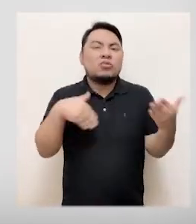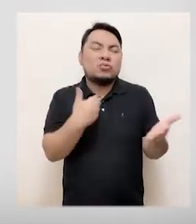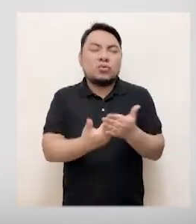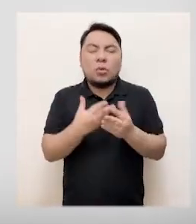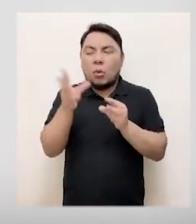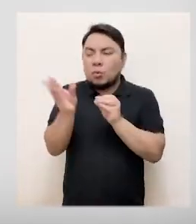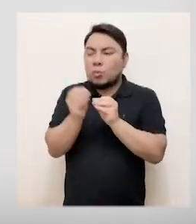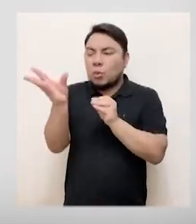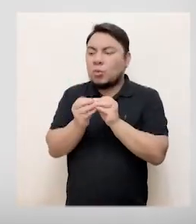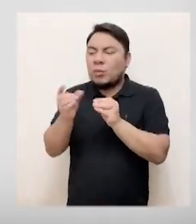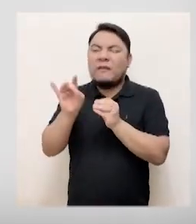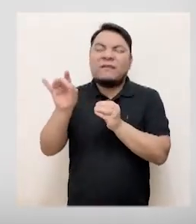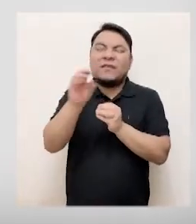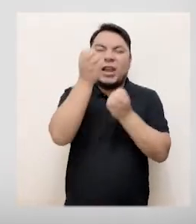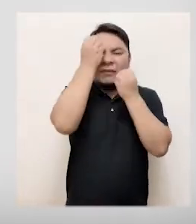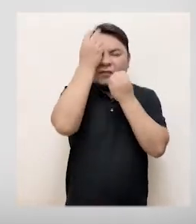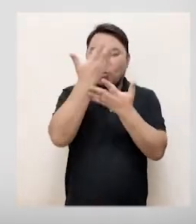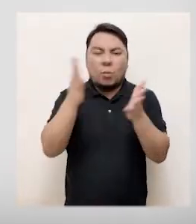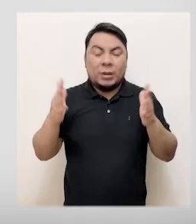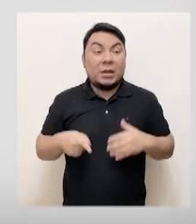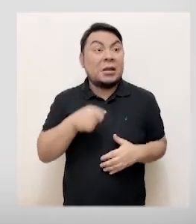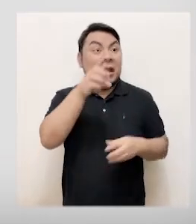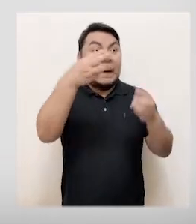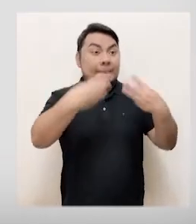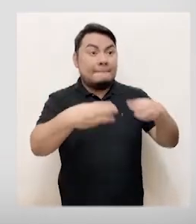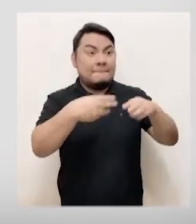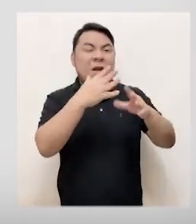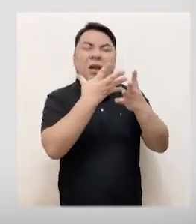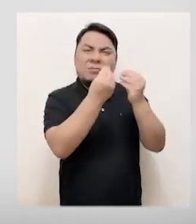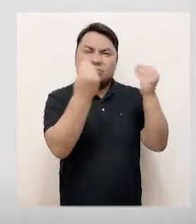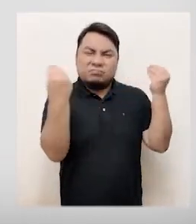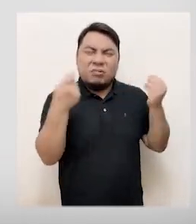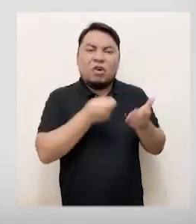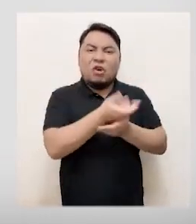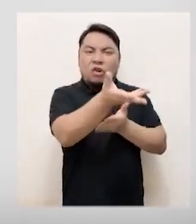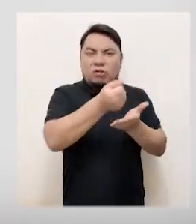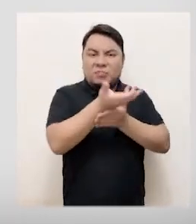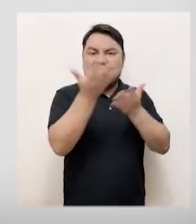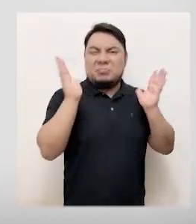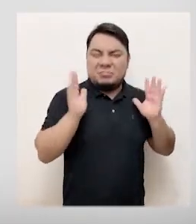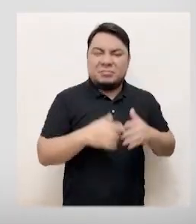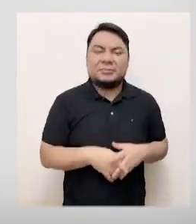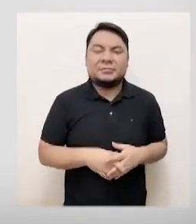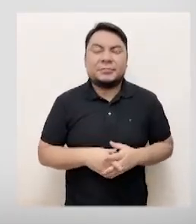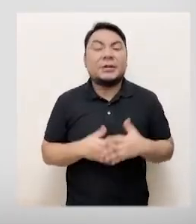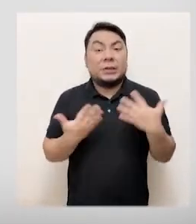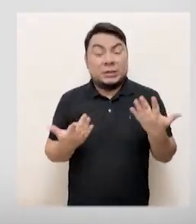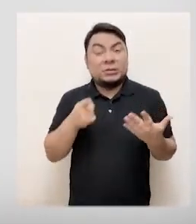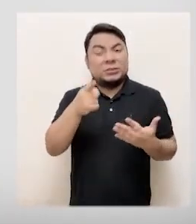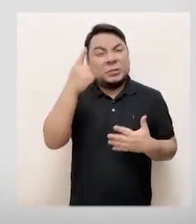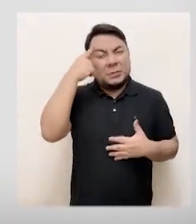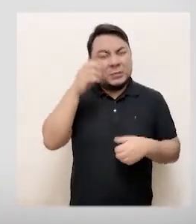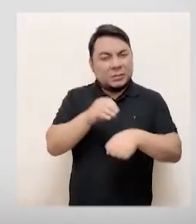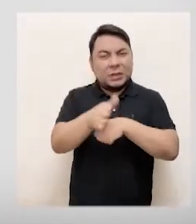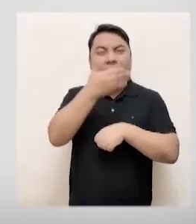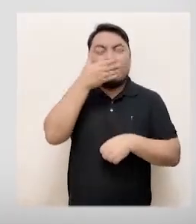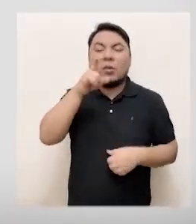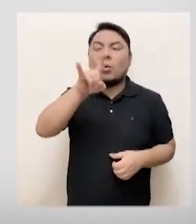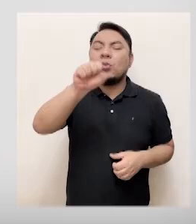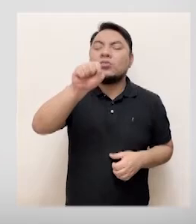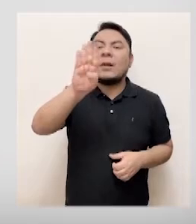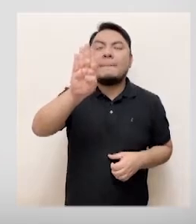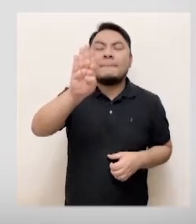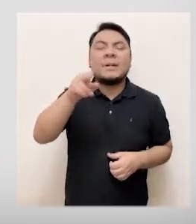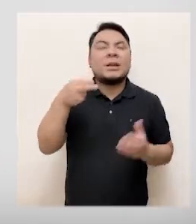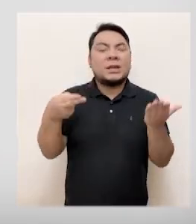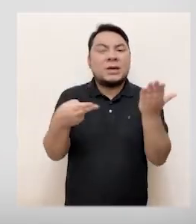para guardar todo tipo de archivos digitales. En el mercado se pueden encontrar de diferentes capacidades. Se sugiere